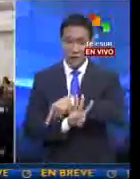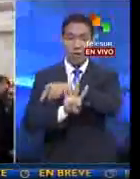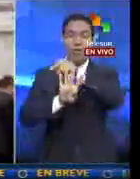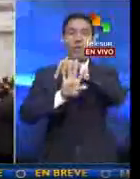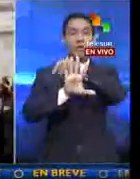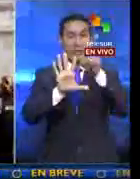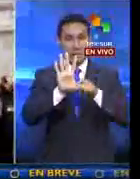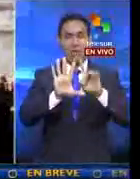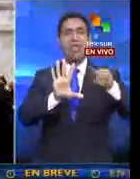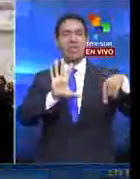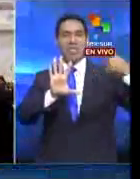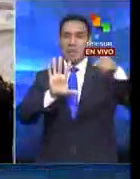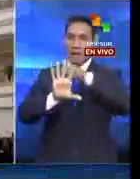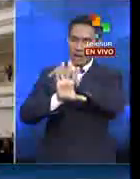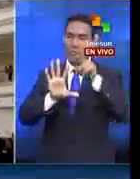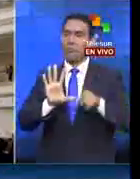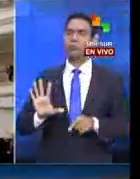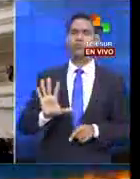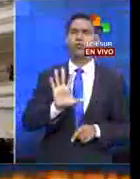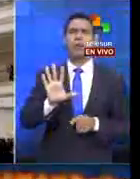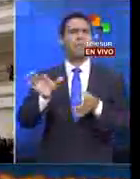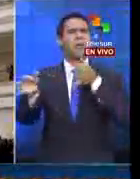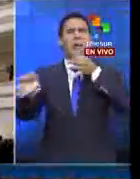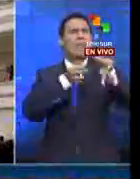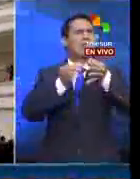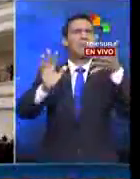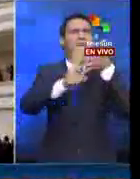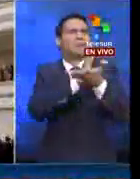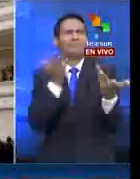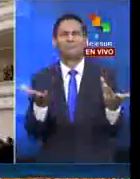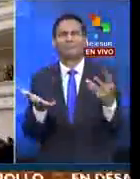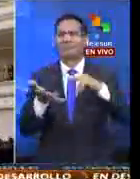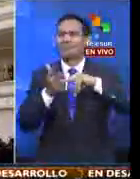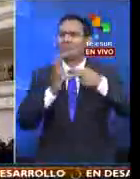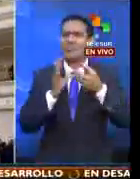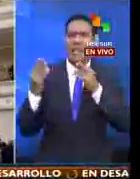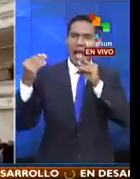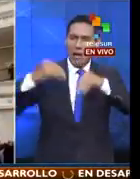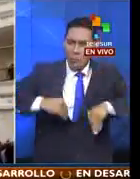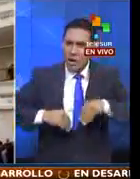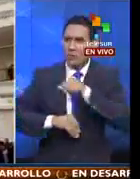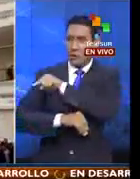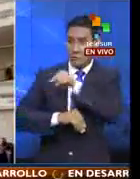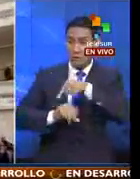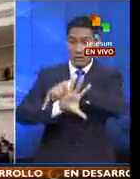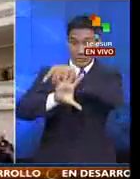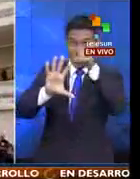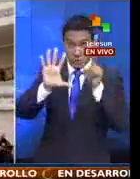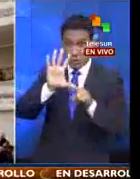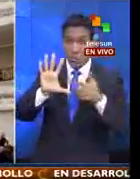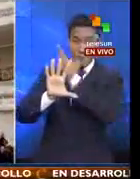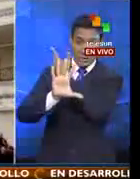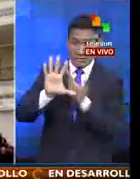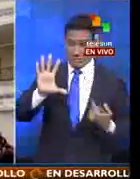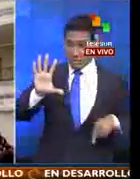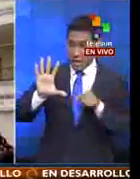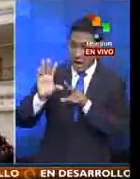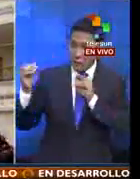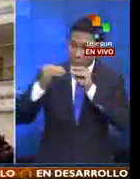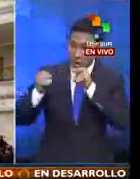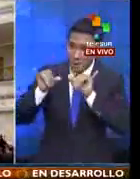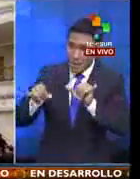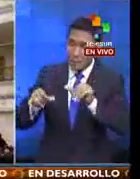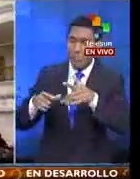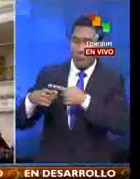espera que en los próximos minutos puedan darse a conocer los detalles del acuerdo al que habrían llegado los mandatarios allá en